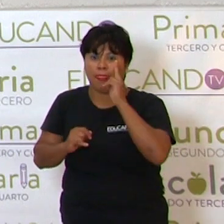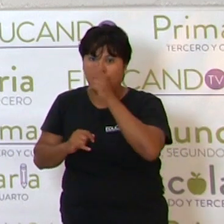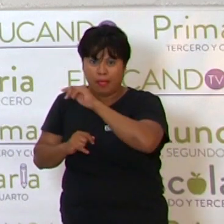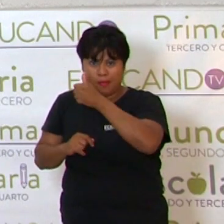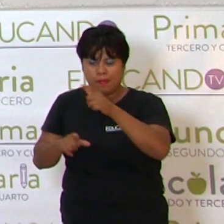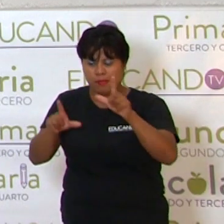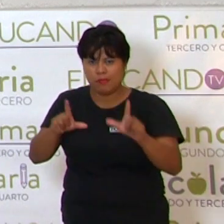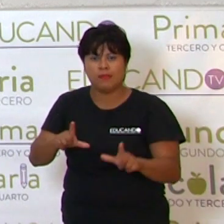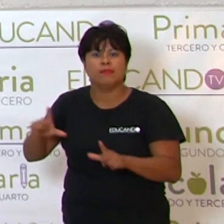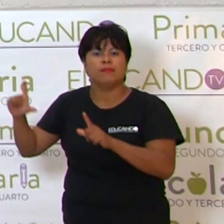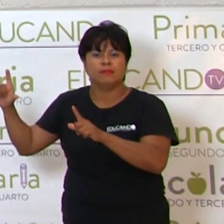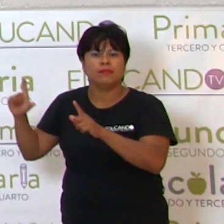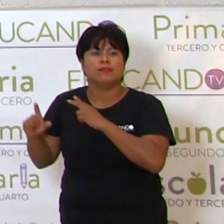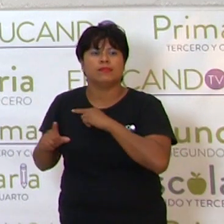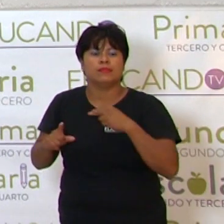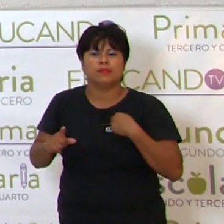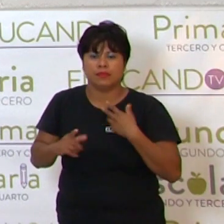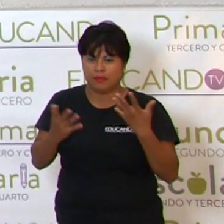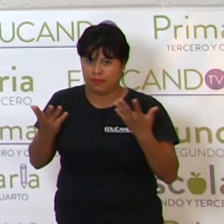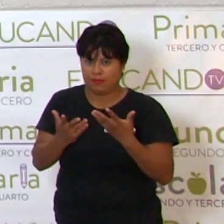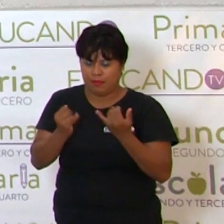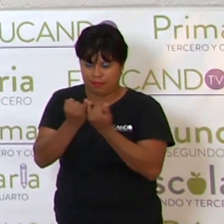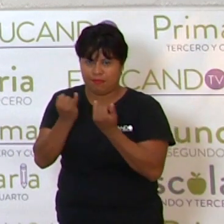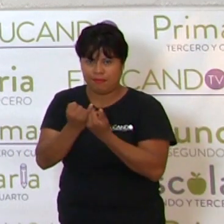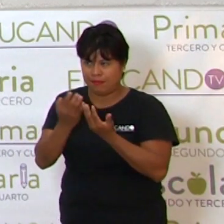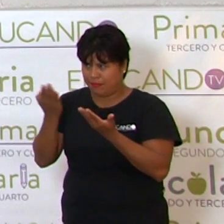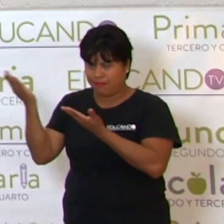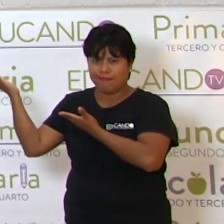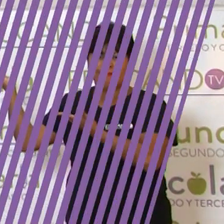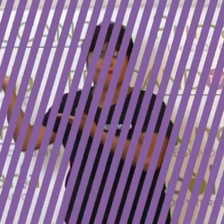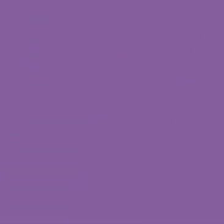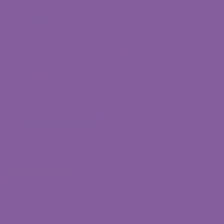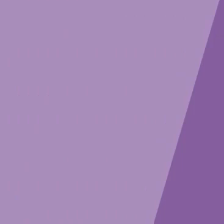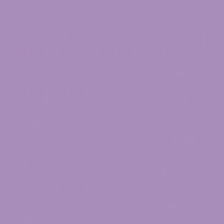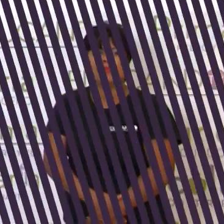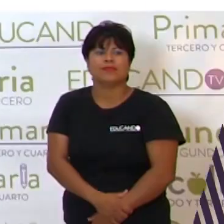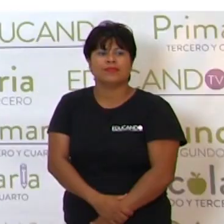otra imagen la cual vamos a imitar. Adelante con la imagen, por favor.